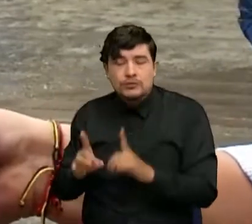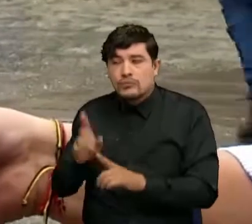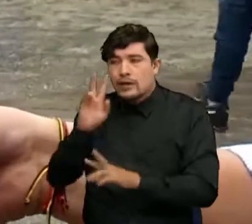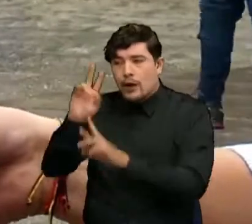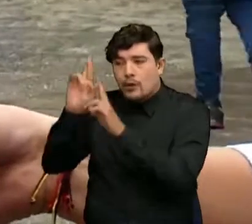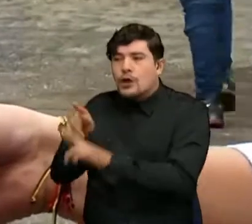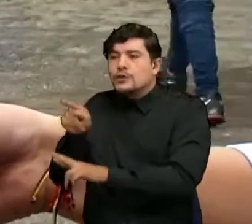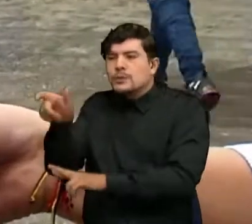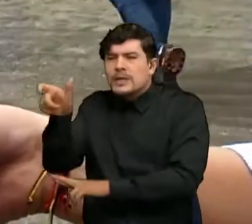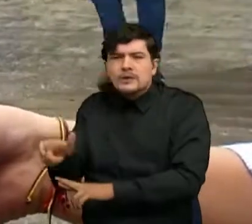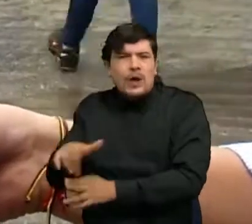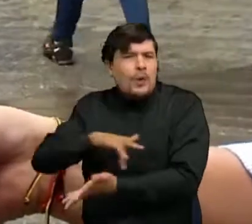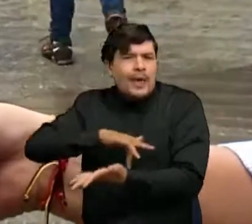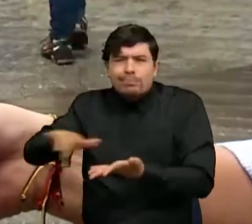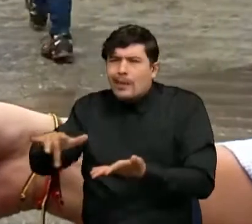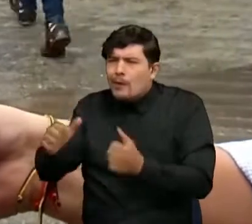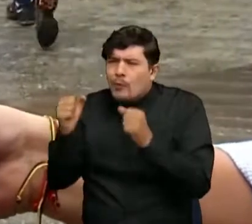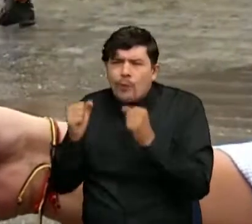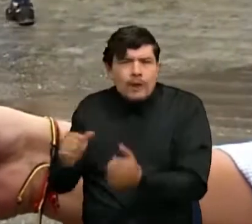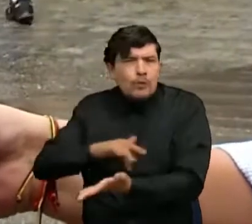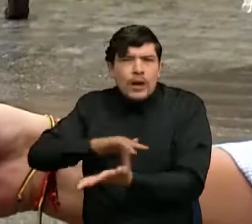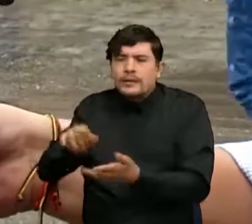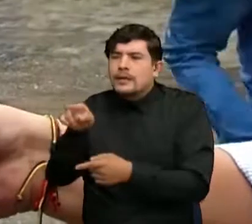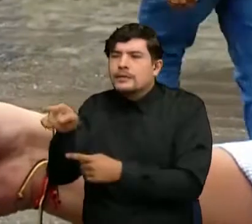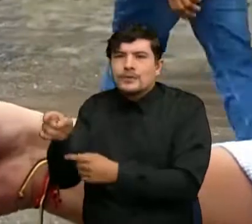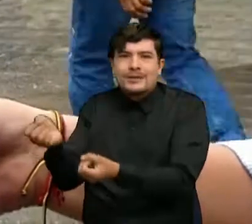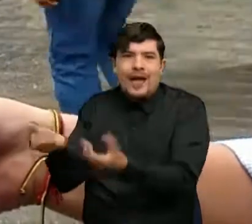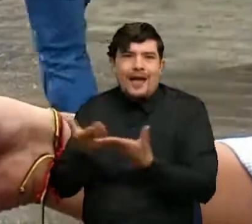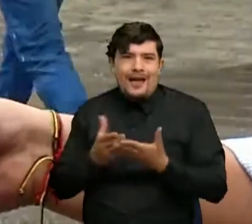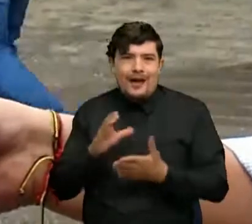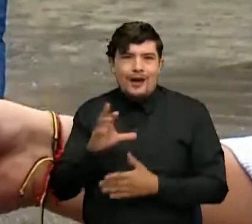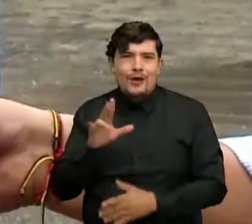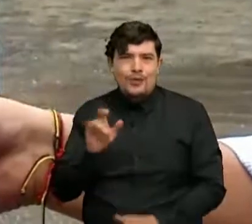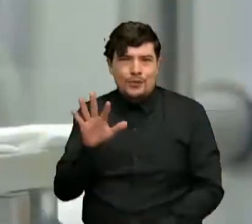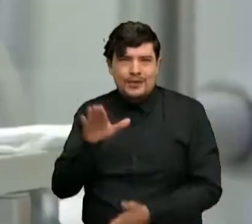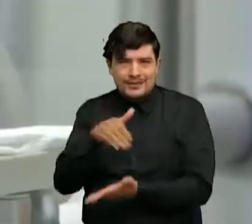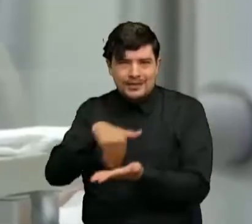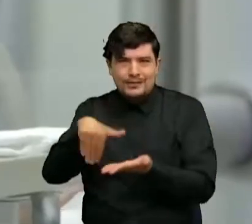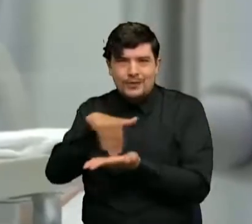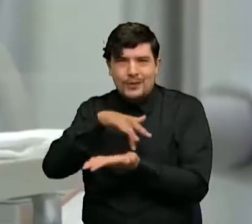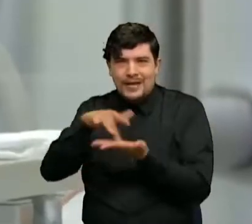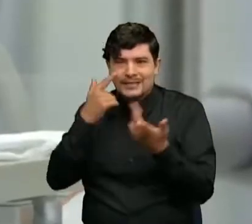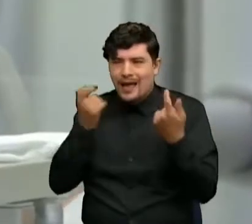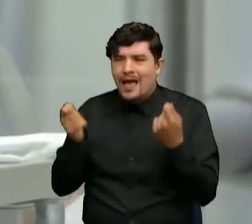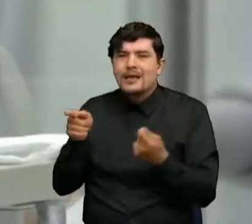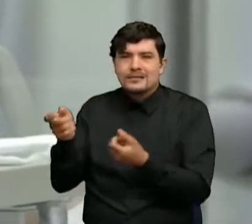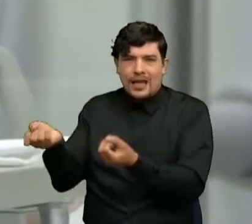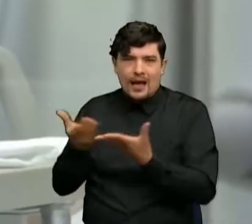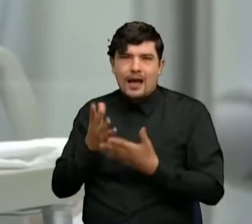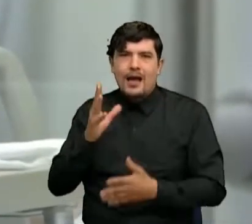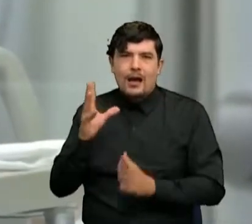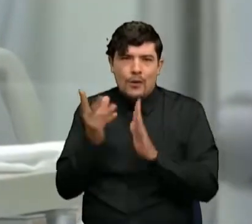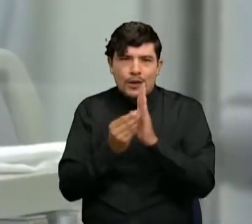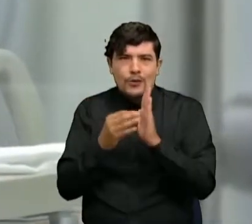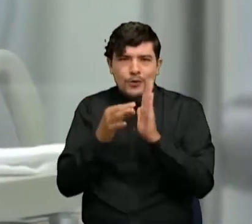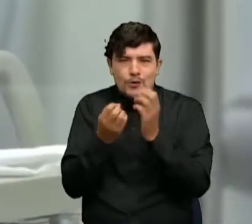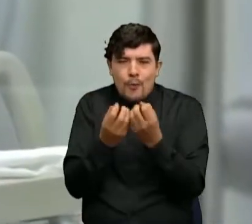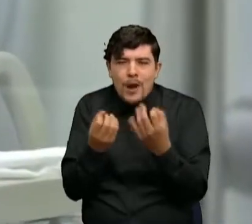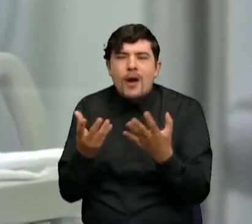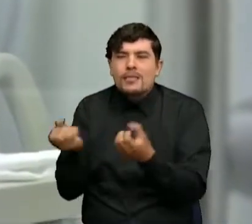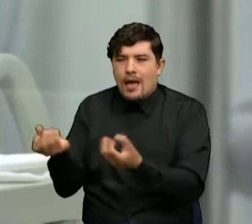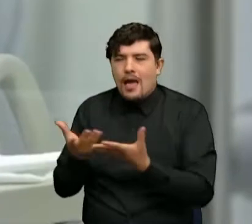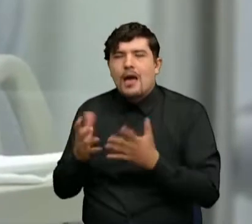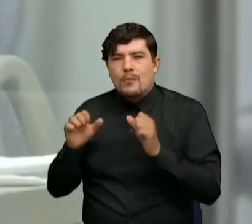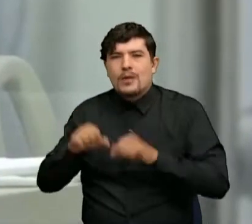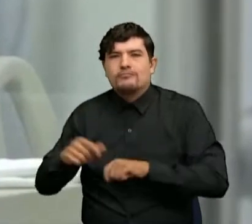lo traímos con urgencia vital, con un código que nos dio el CRU, pero gracias a Dios y a la clínica nos lo recibieron y está recibiendo el tratamiento